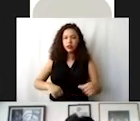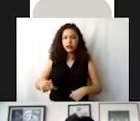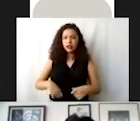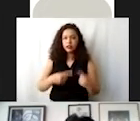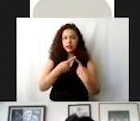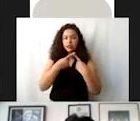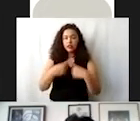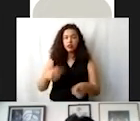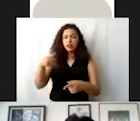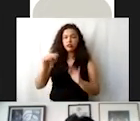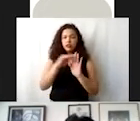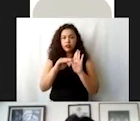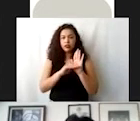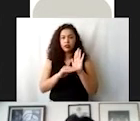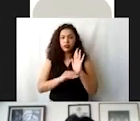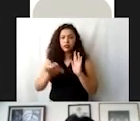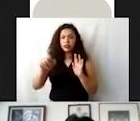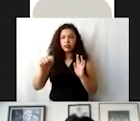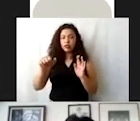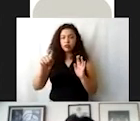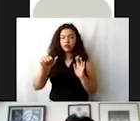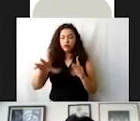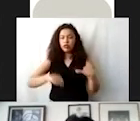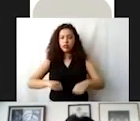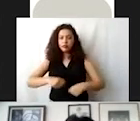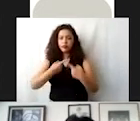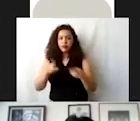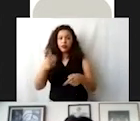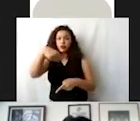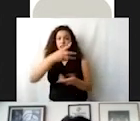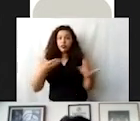de sus estatutos. ¿Sí?